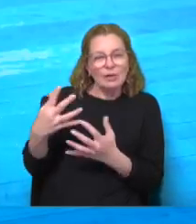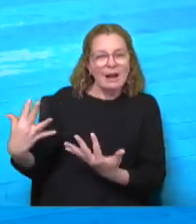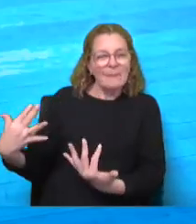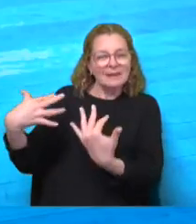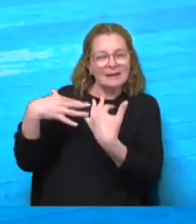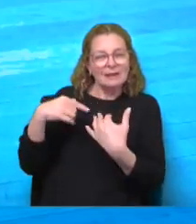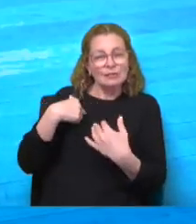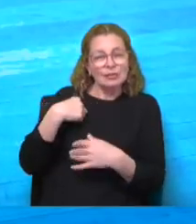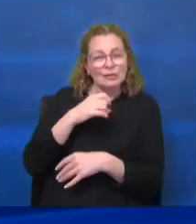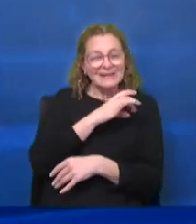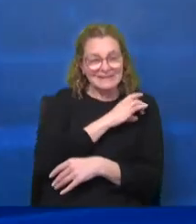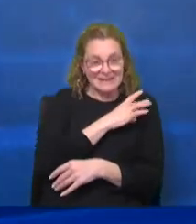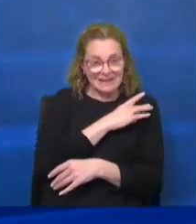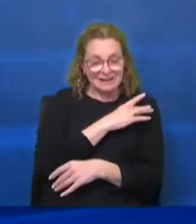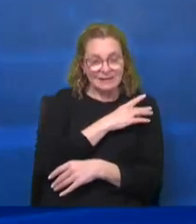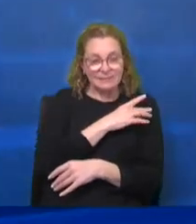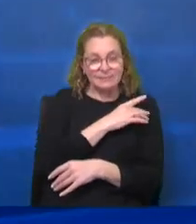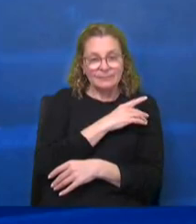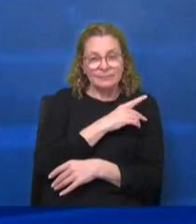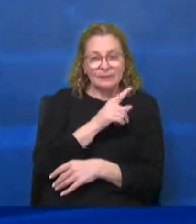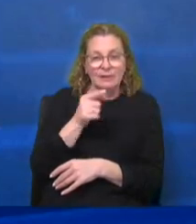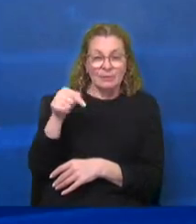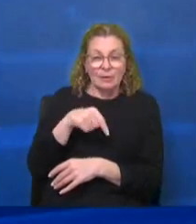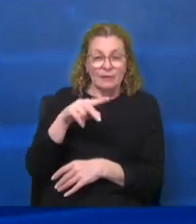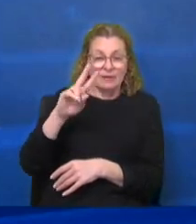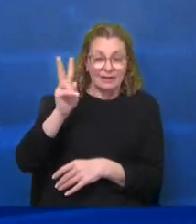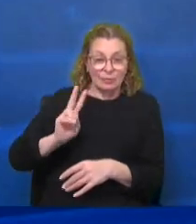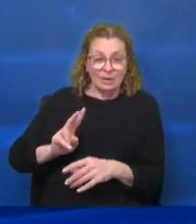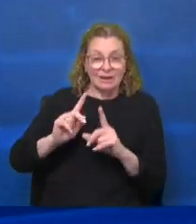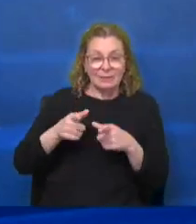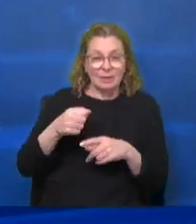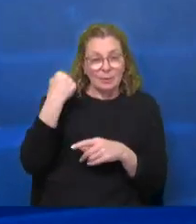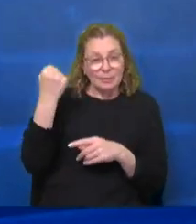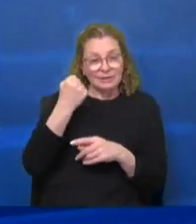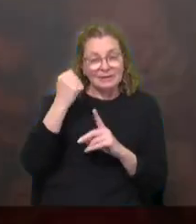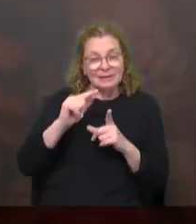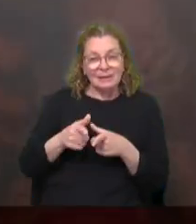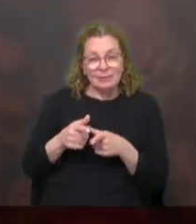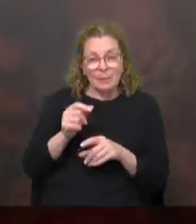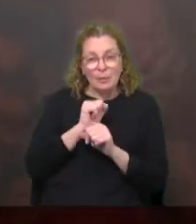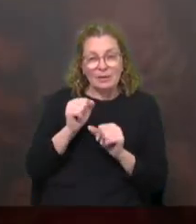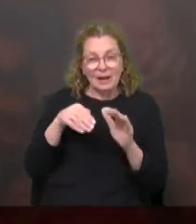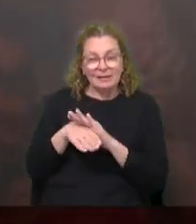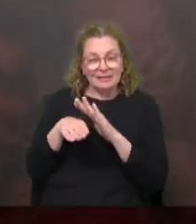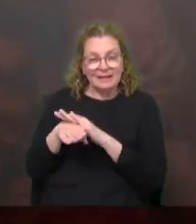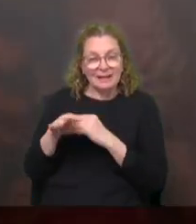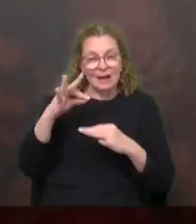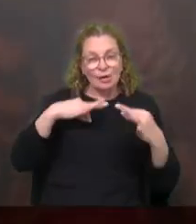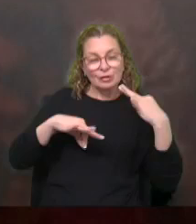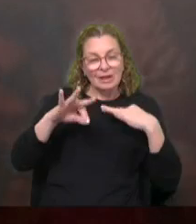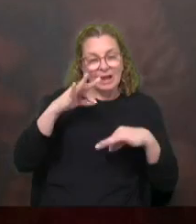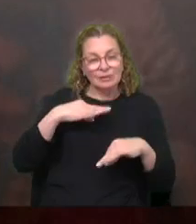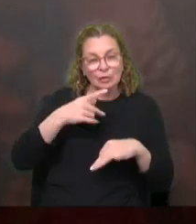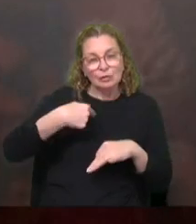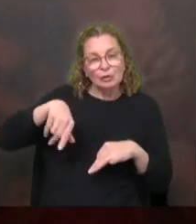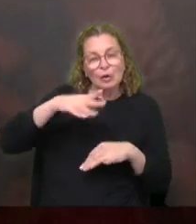porque yo soy de Chile, Gab es de Venezuela. También es importante para nosotros poder acceder también a estos teatros, y nosotros